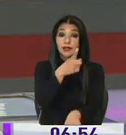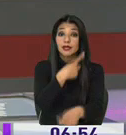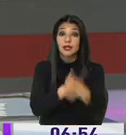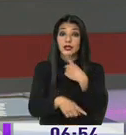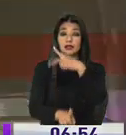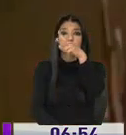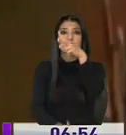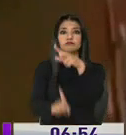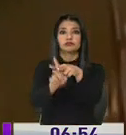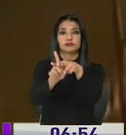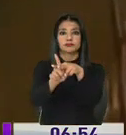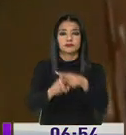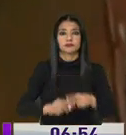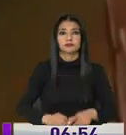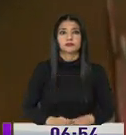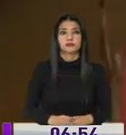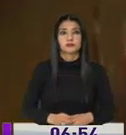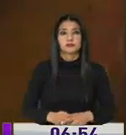ah